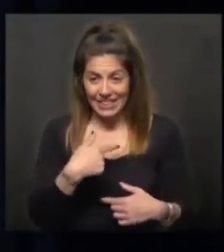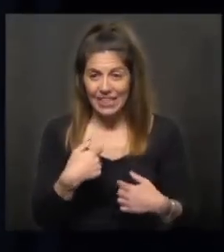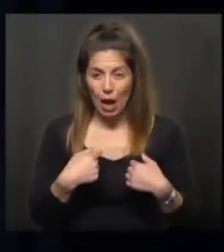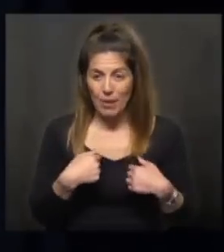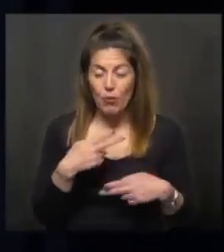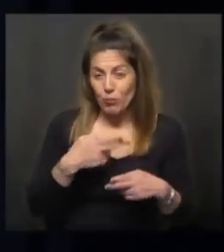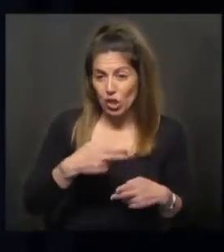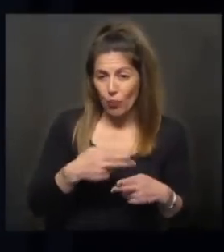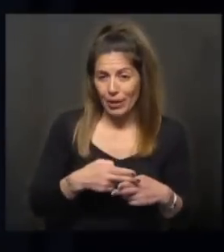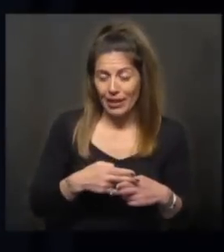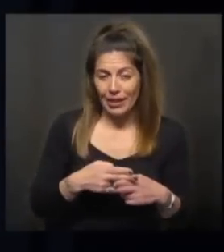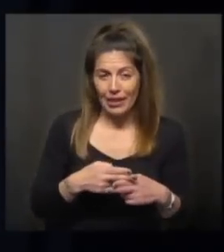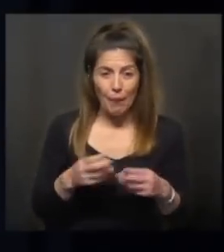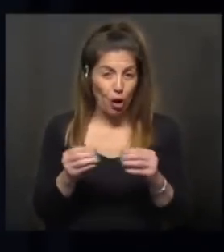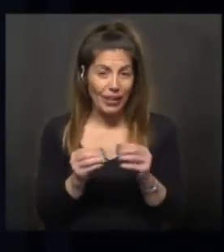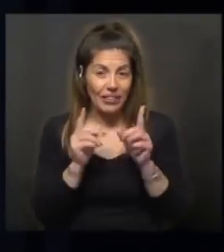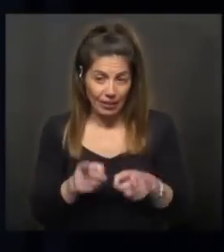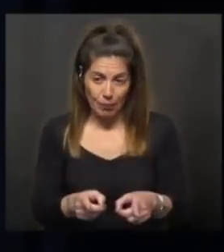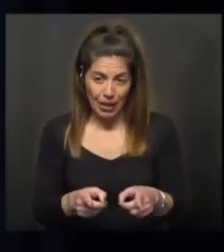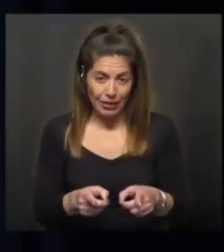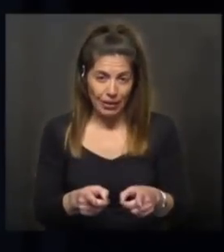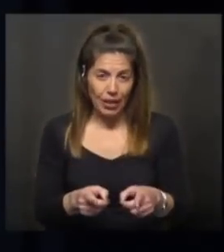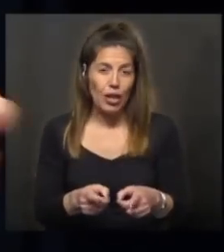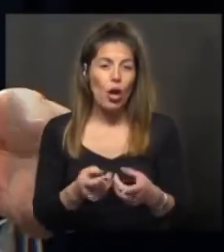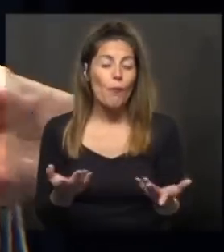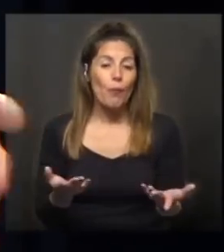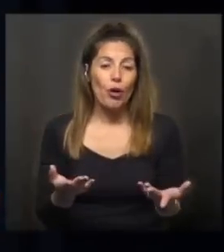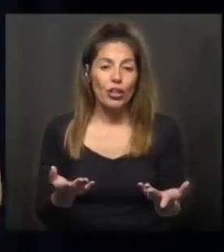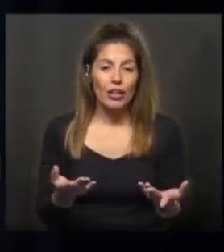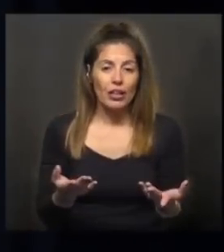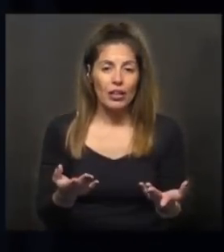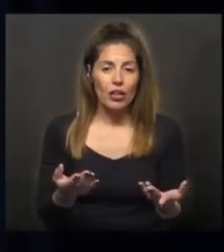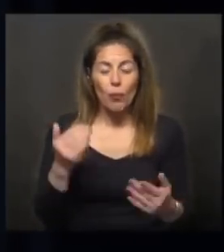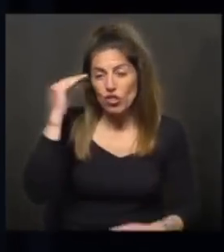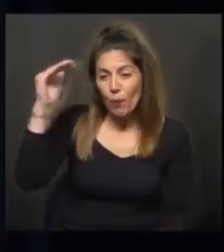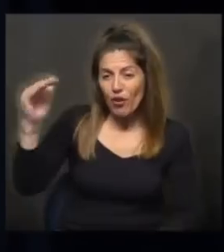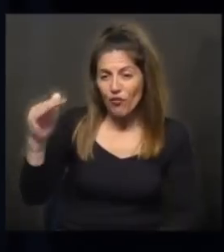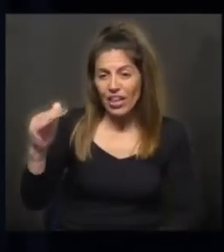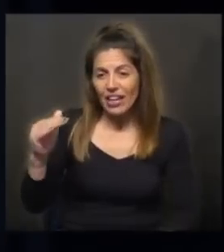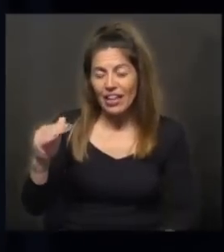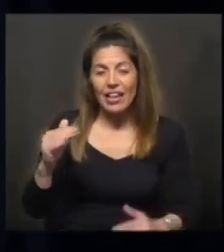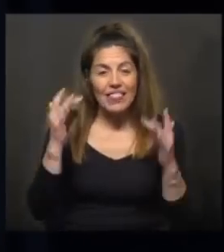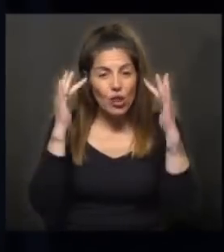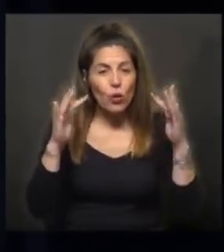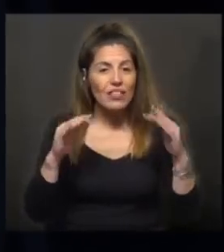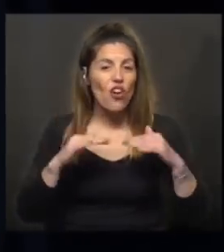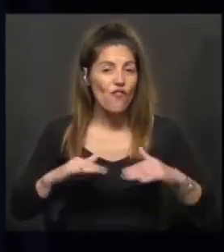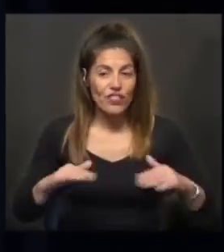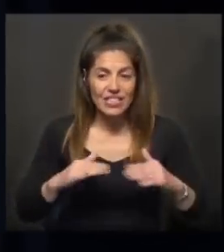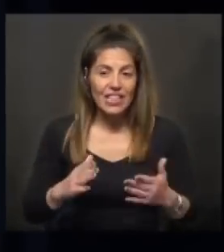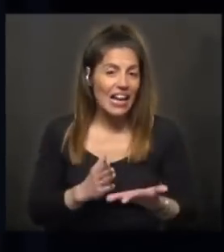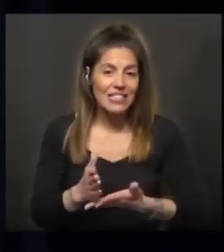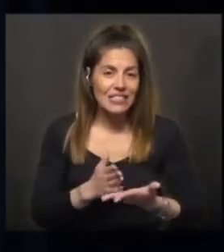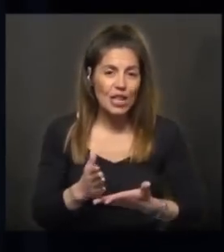y fue porque porque claro profe de Educación Física siempre estaba conmigo